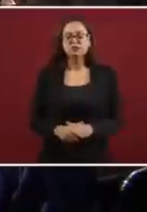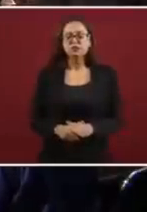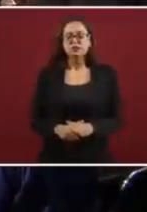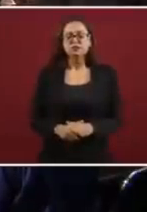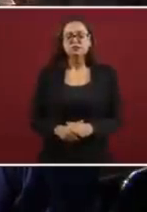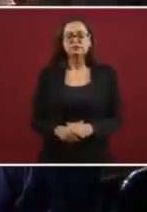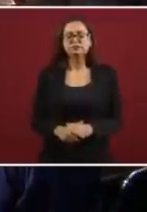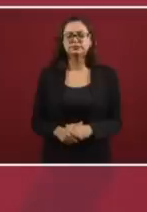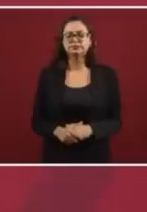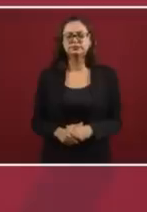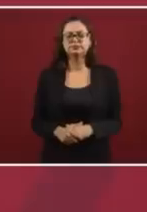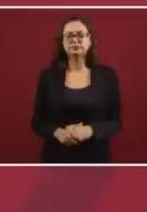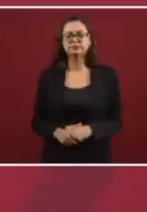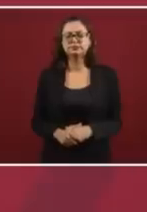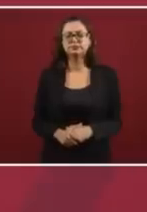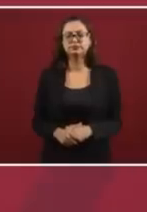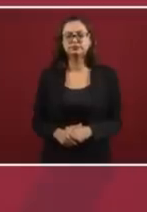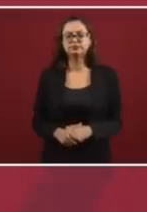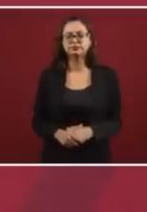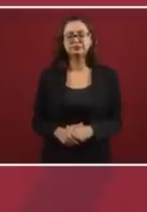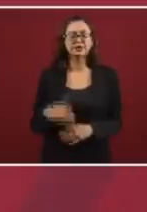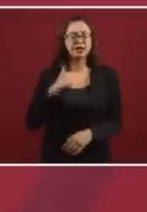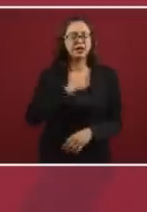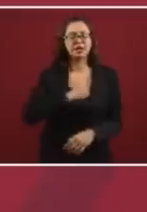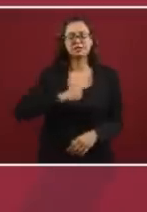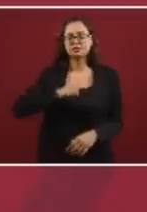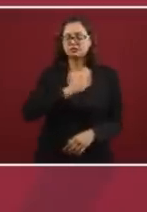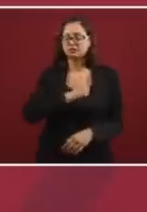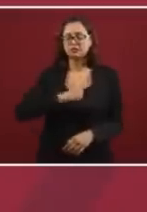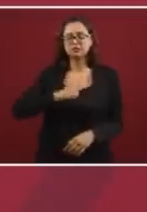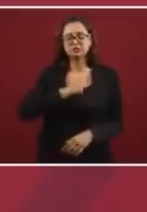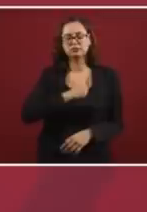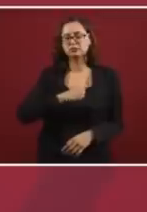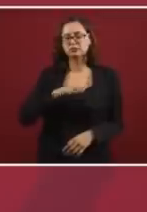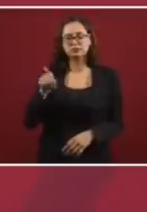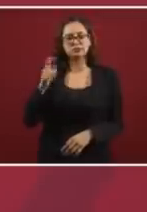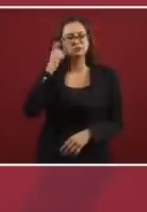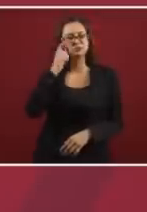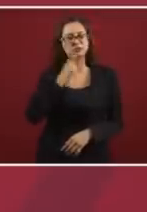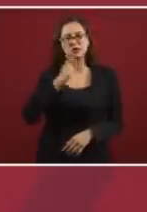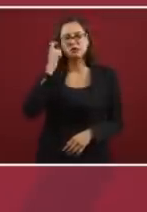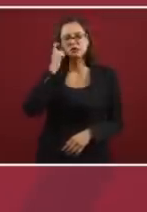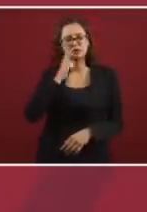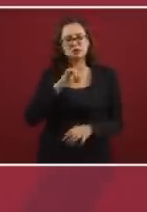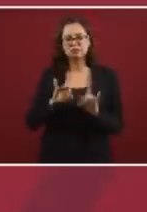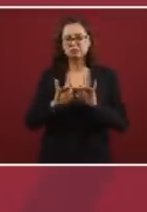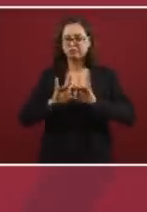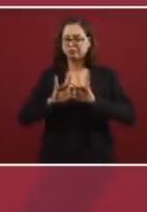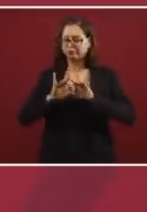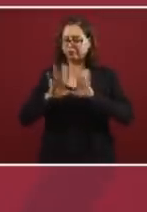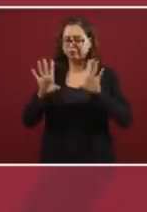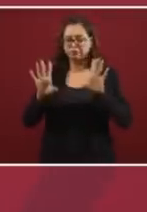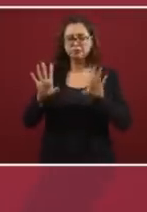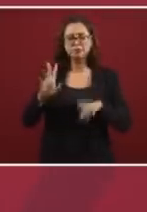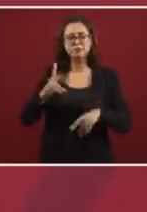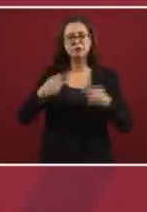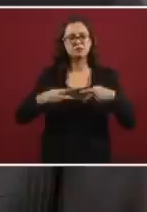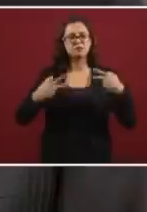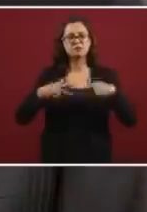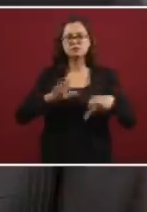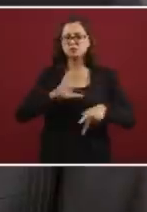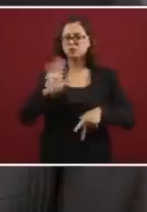muy lamentable lo del enfrentamiento guerrero la pérdida de vida